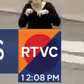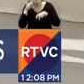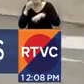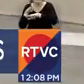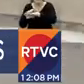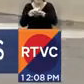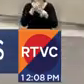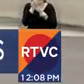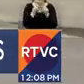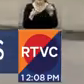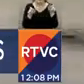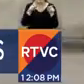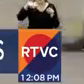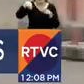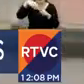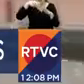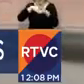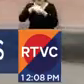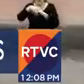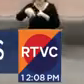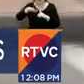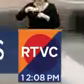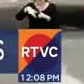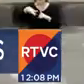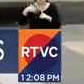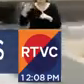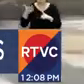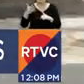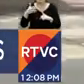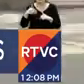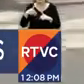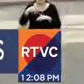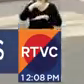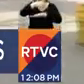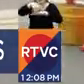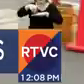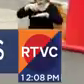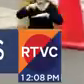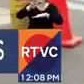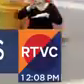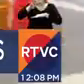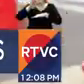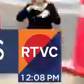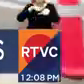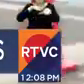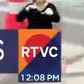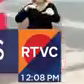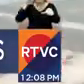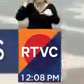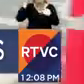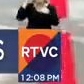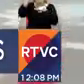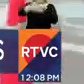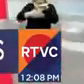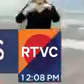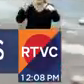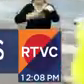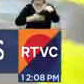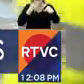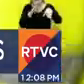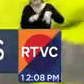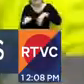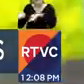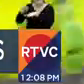personas que tomen vías alternas porque aquí en la carrera 13 hay tráfico lento y se recomienda que utilicen las vías como la